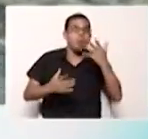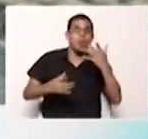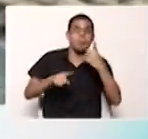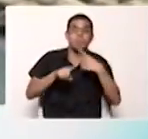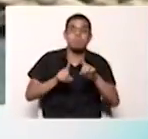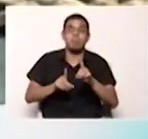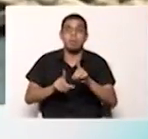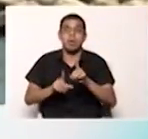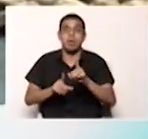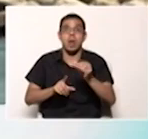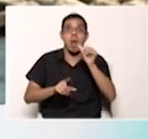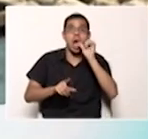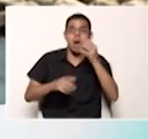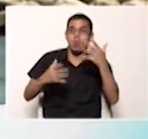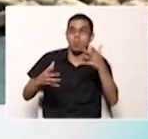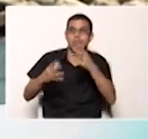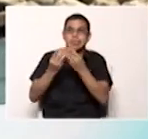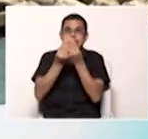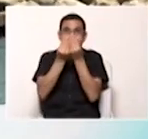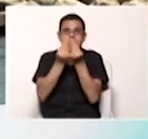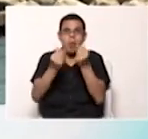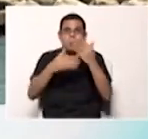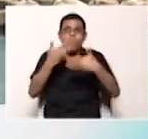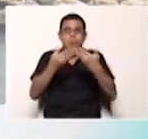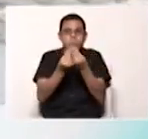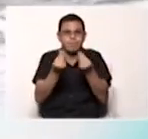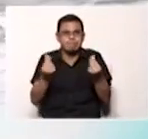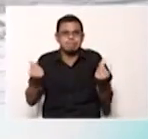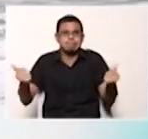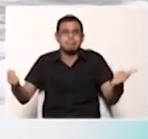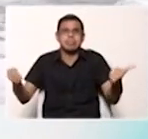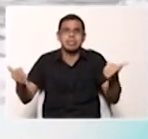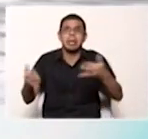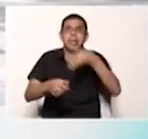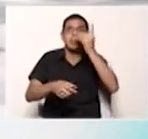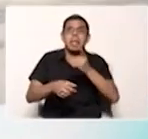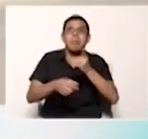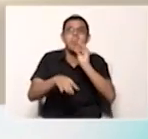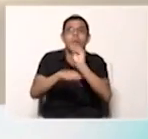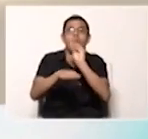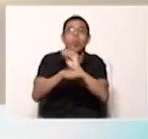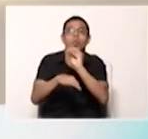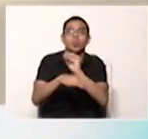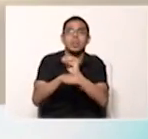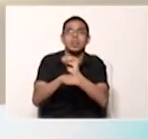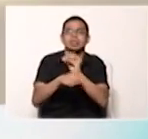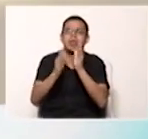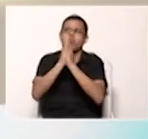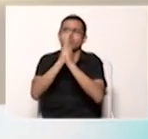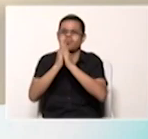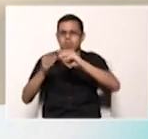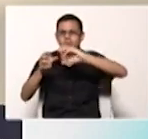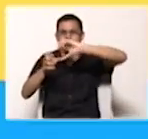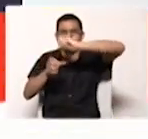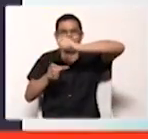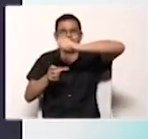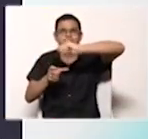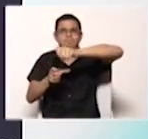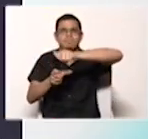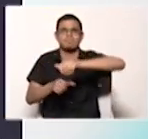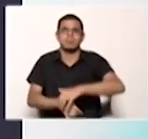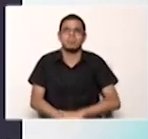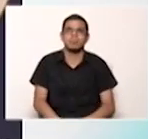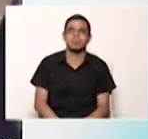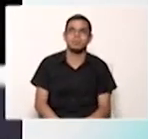el líquido vital se está agotando. Tenemos que cuidar cada gota. Así que cierra ese chorro.